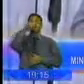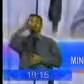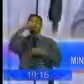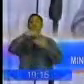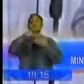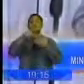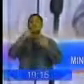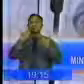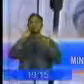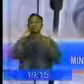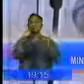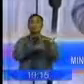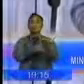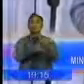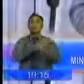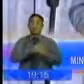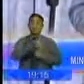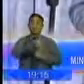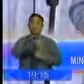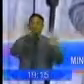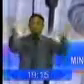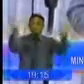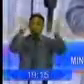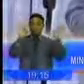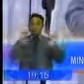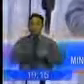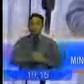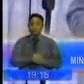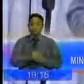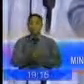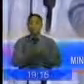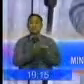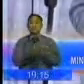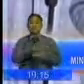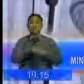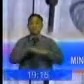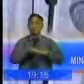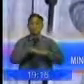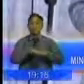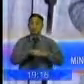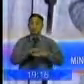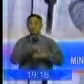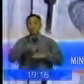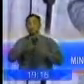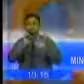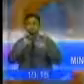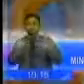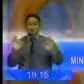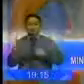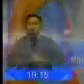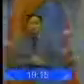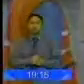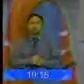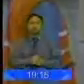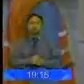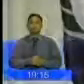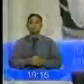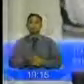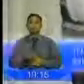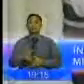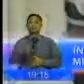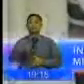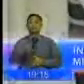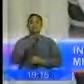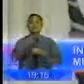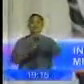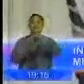en programas relacionados con electrificación, servicios básicos y saneamiento. La tarea cumplida por el personal